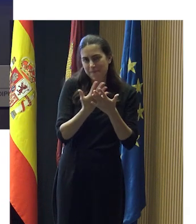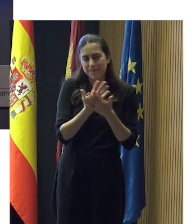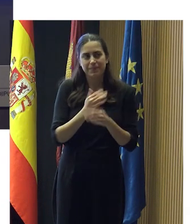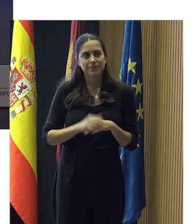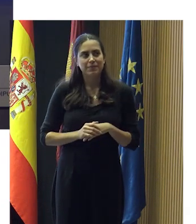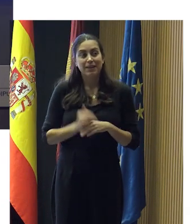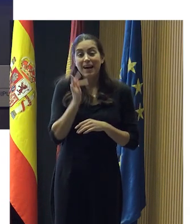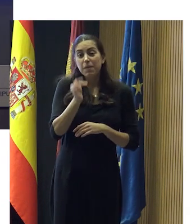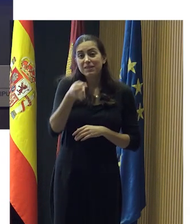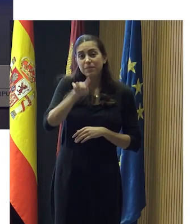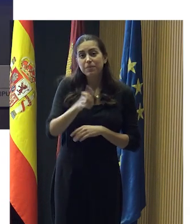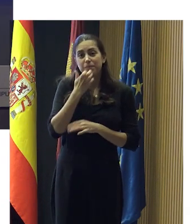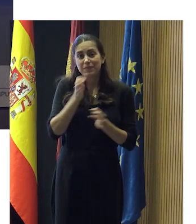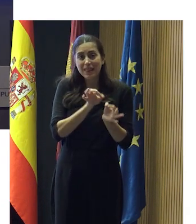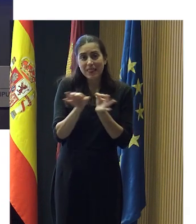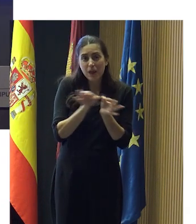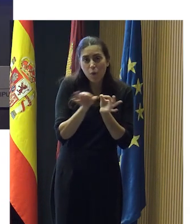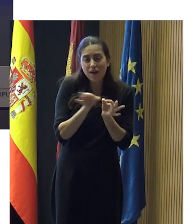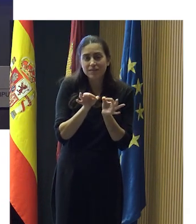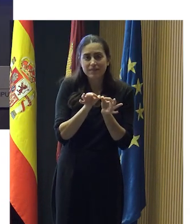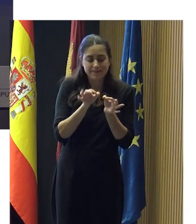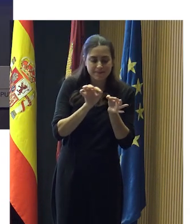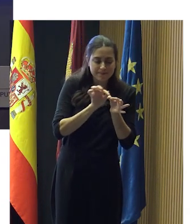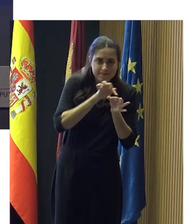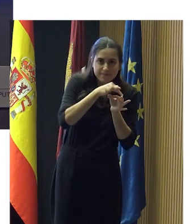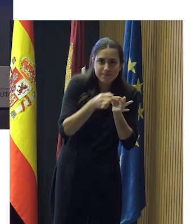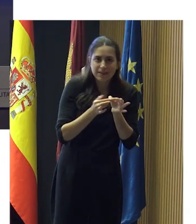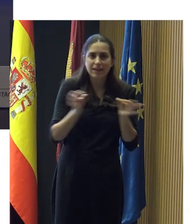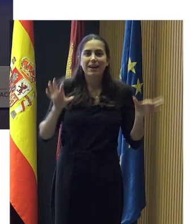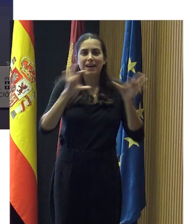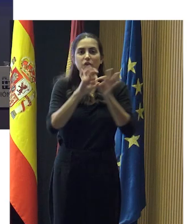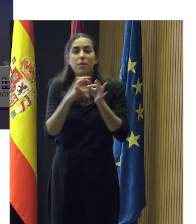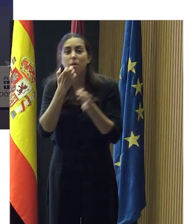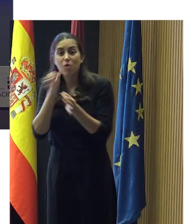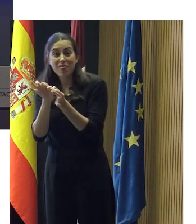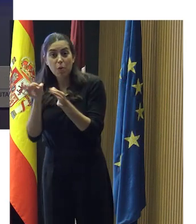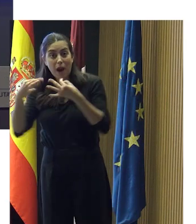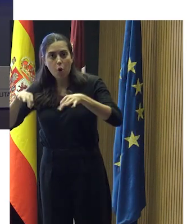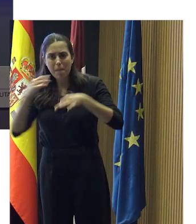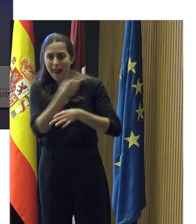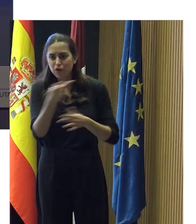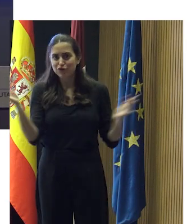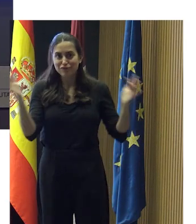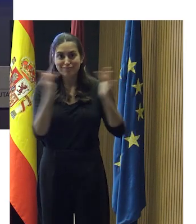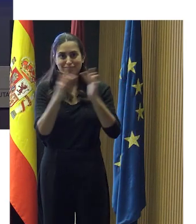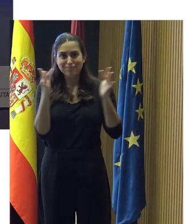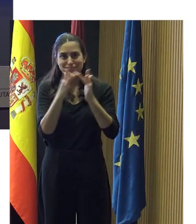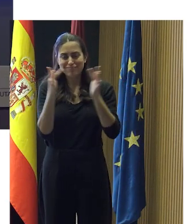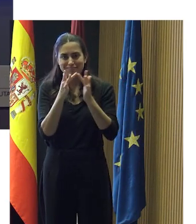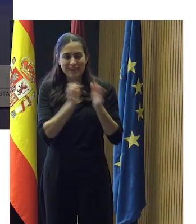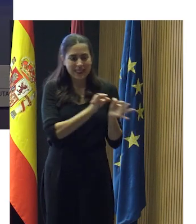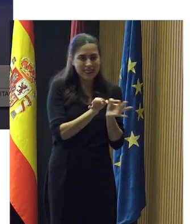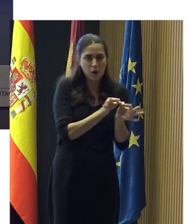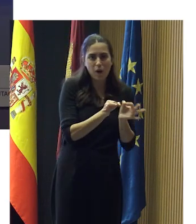además las células tumorales están en íntima relación con las células normales de nuestro cuerpo, que aunque sean células normales,